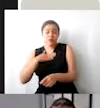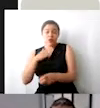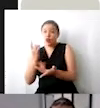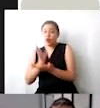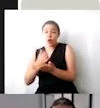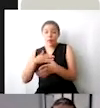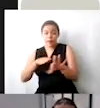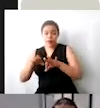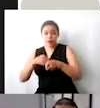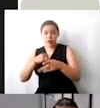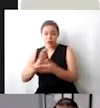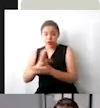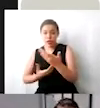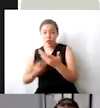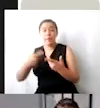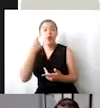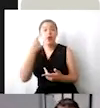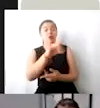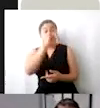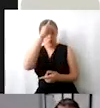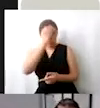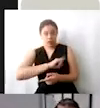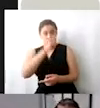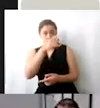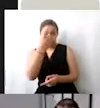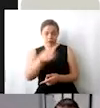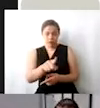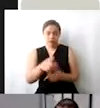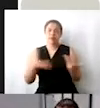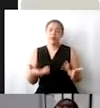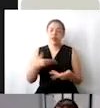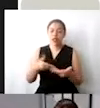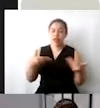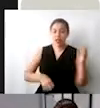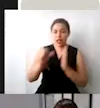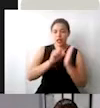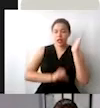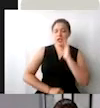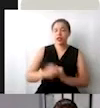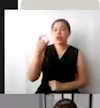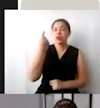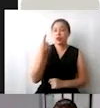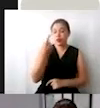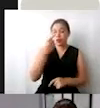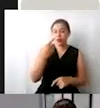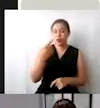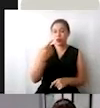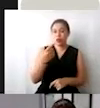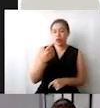de manera inmediata lo que actualmente señala el artículo 1A de la ley del IVA, que es lo